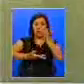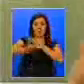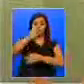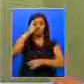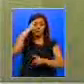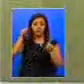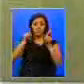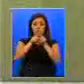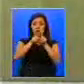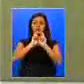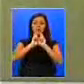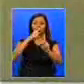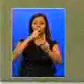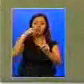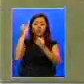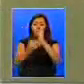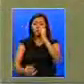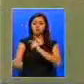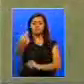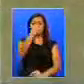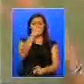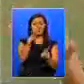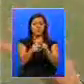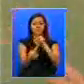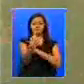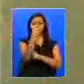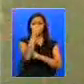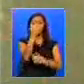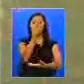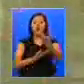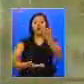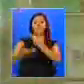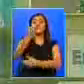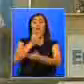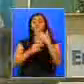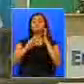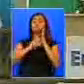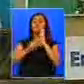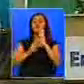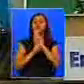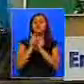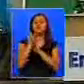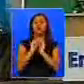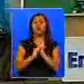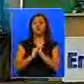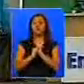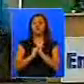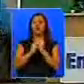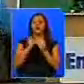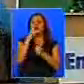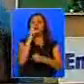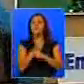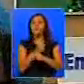el mercado debe gobernar sociedades. Creemos que el comercio es necesario para generar desarrollo, para generar empleo, para